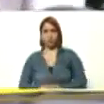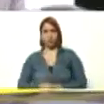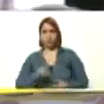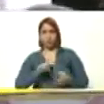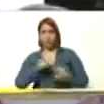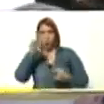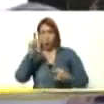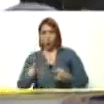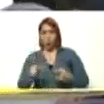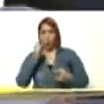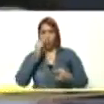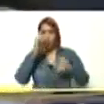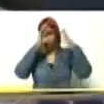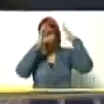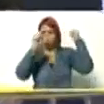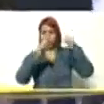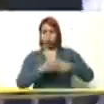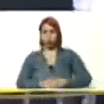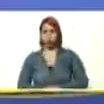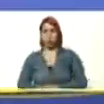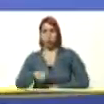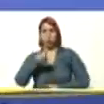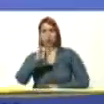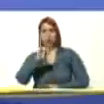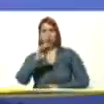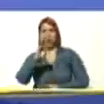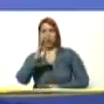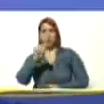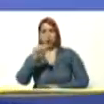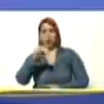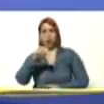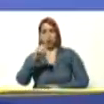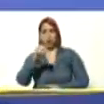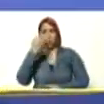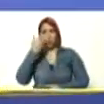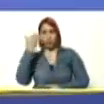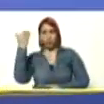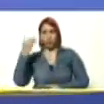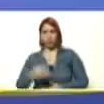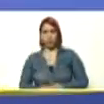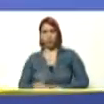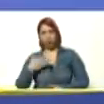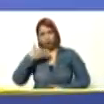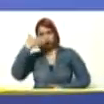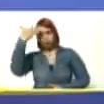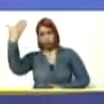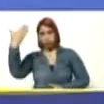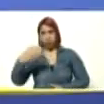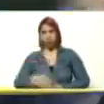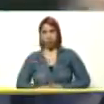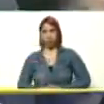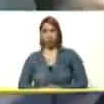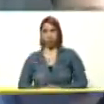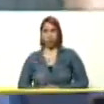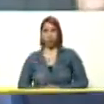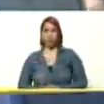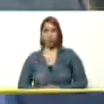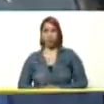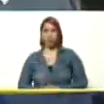señor embajador del Líbano, Elías Letbot, Salam Aleikum, hermano, el Líbano.